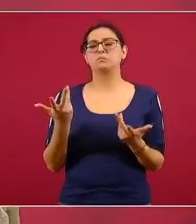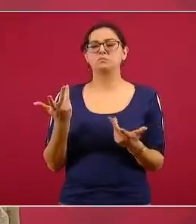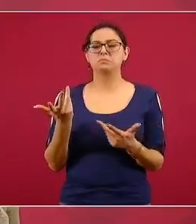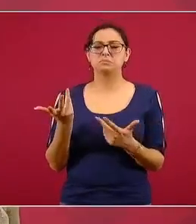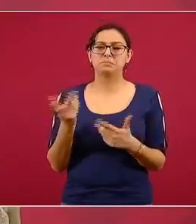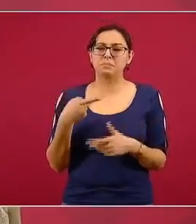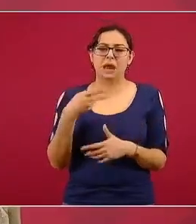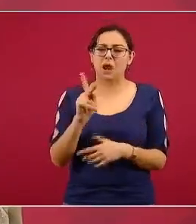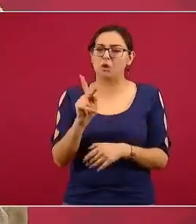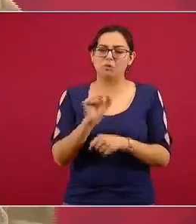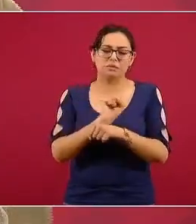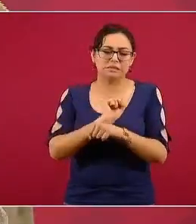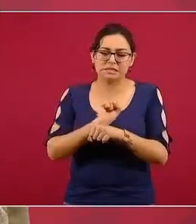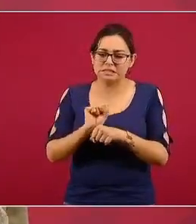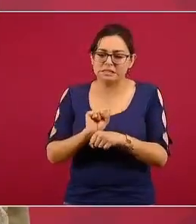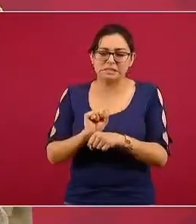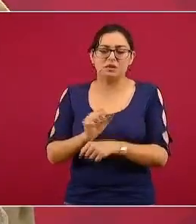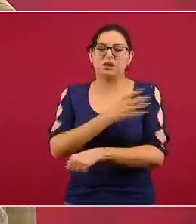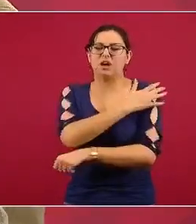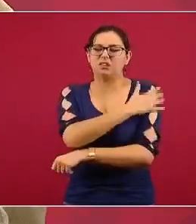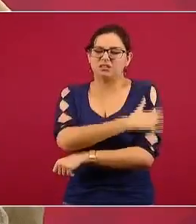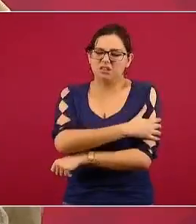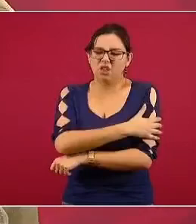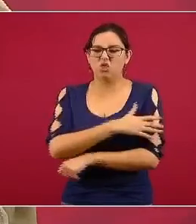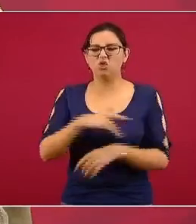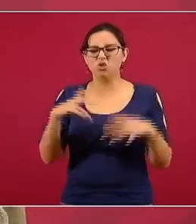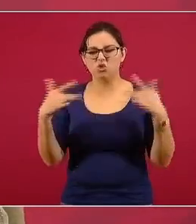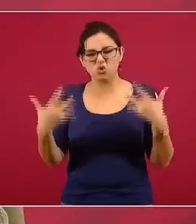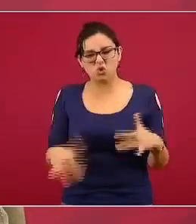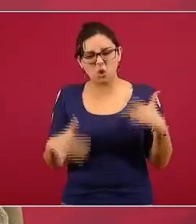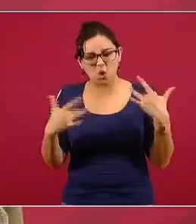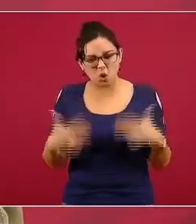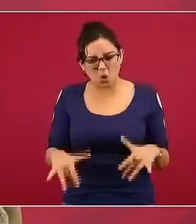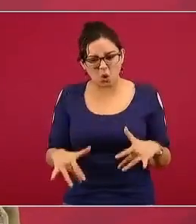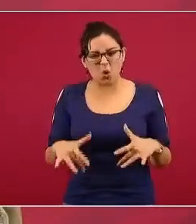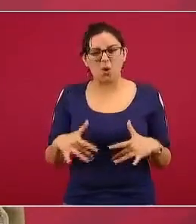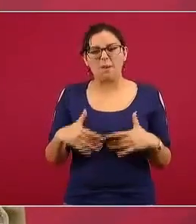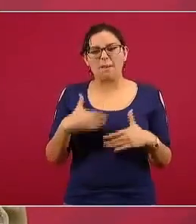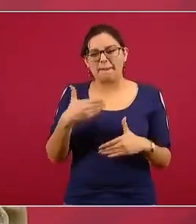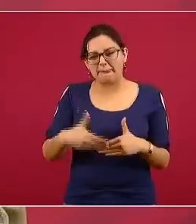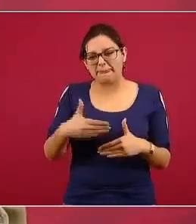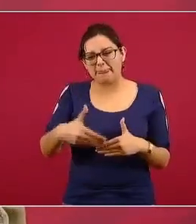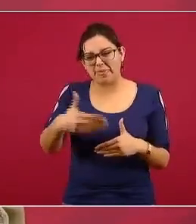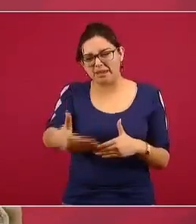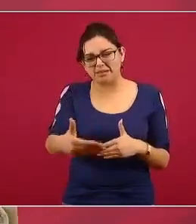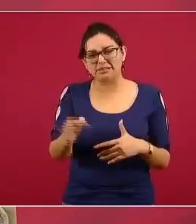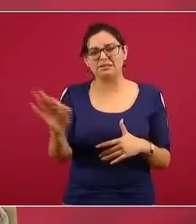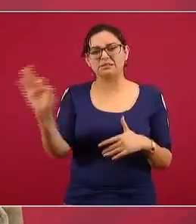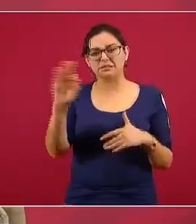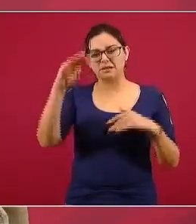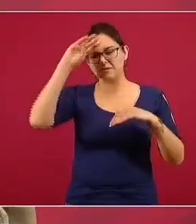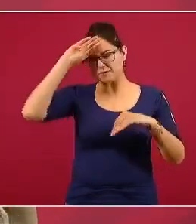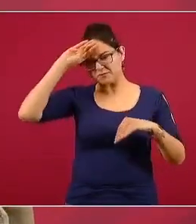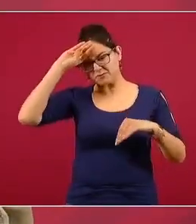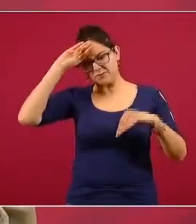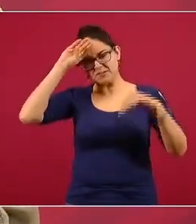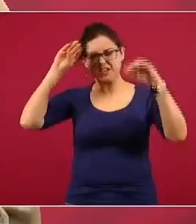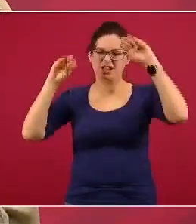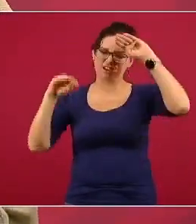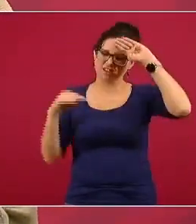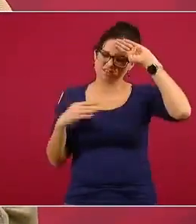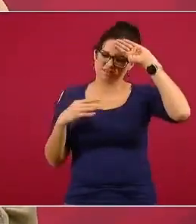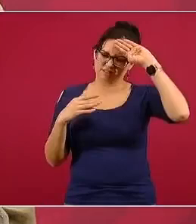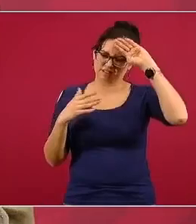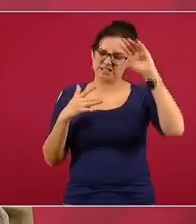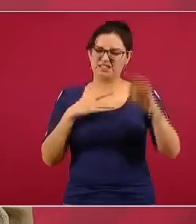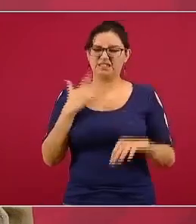¿no? Locales, dolor, ¿no? A veces hay gente que tiene en los días siguientes, puede tener también fiebre, puede sentirse